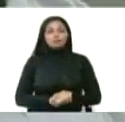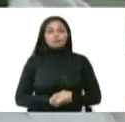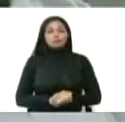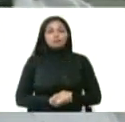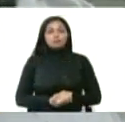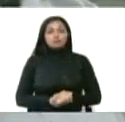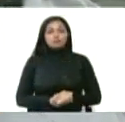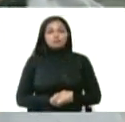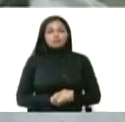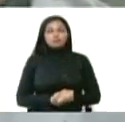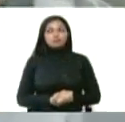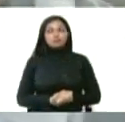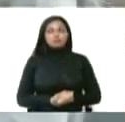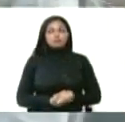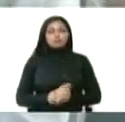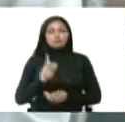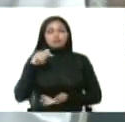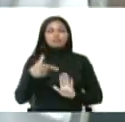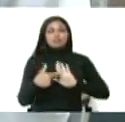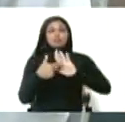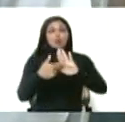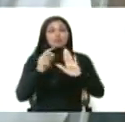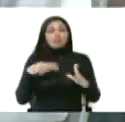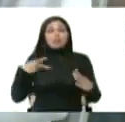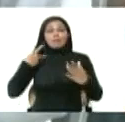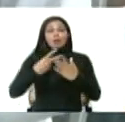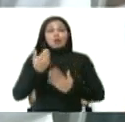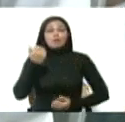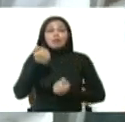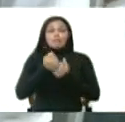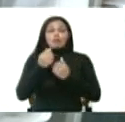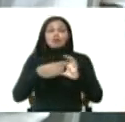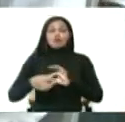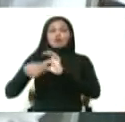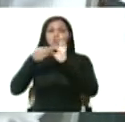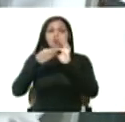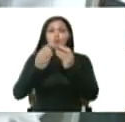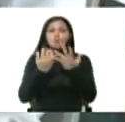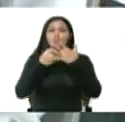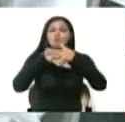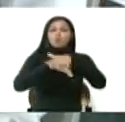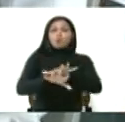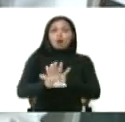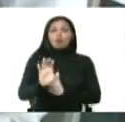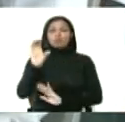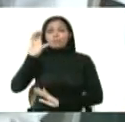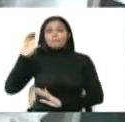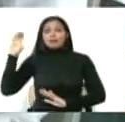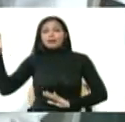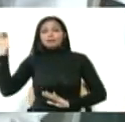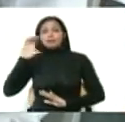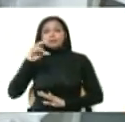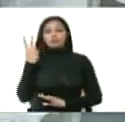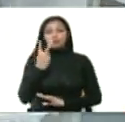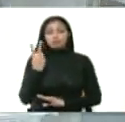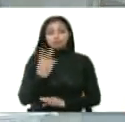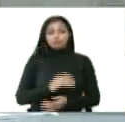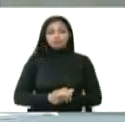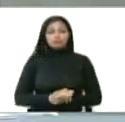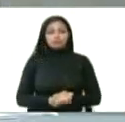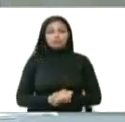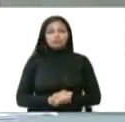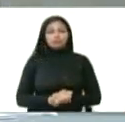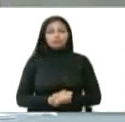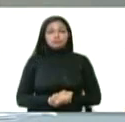que el gran valor de la solidaridad, de la unión, de la integración de los pueblos, es la que